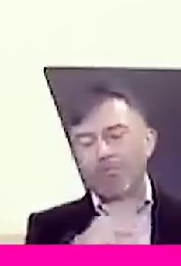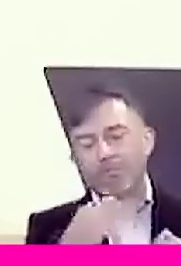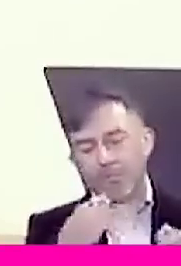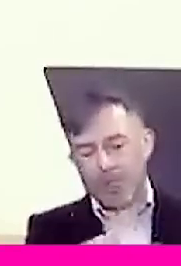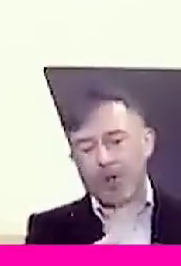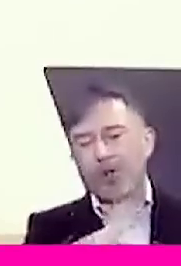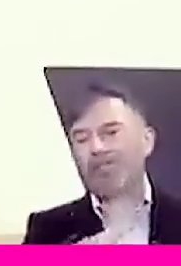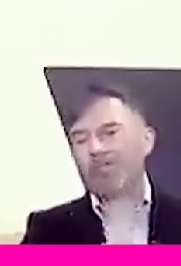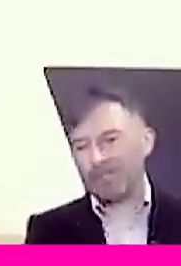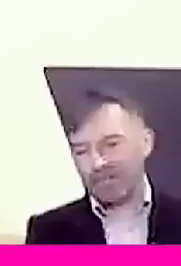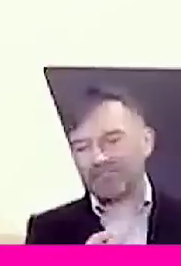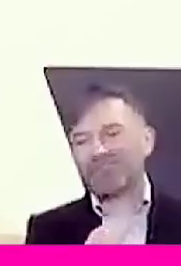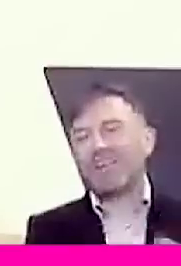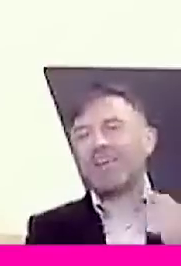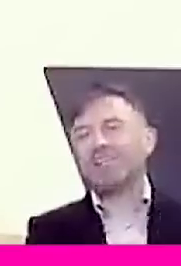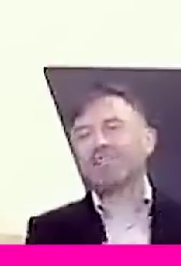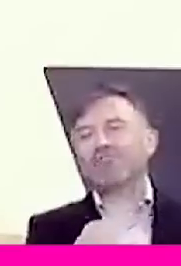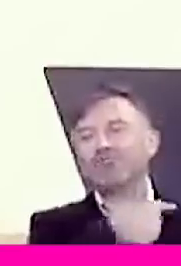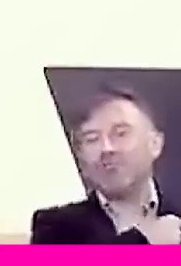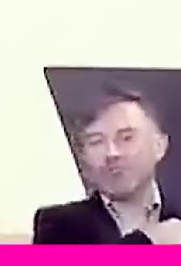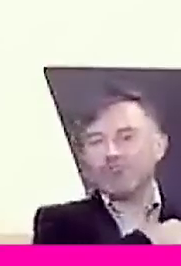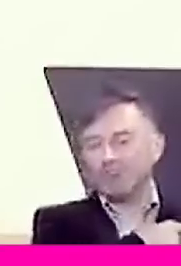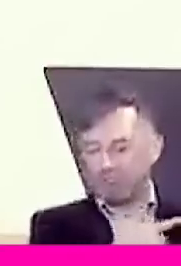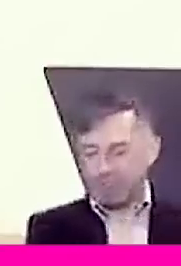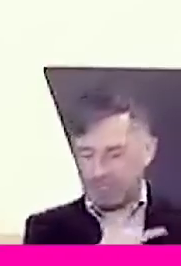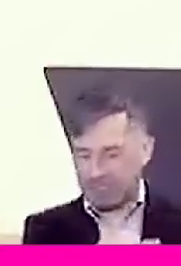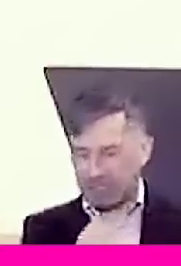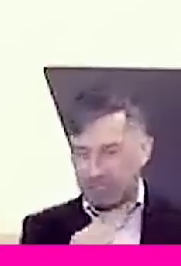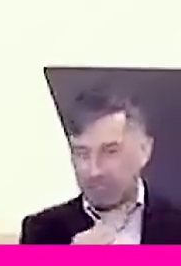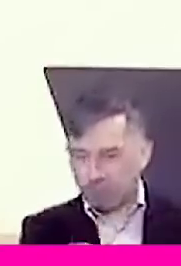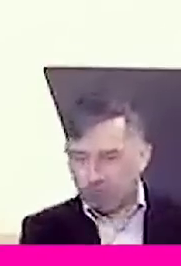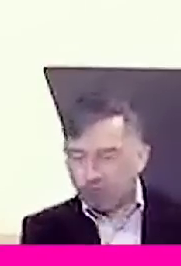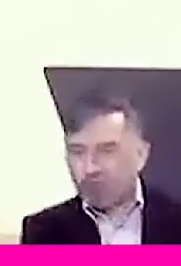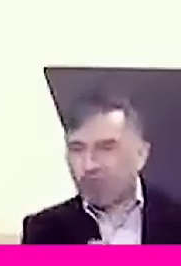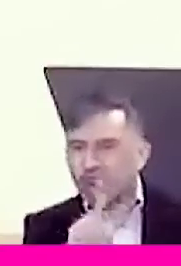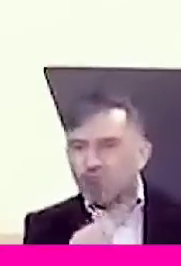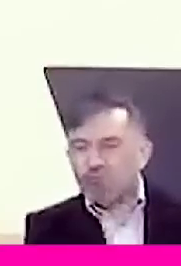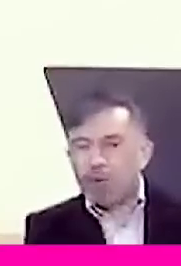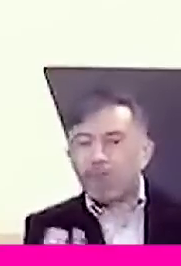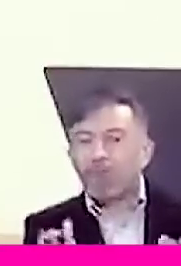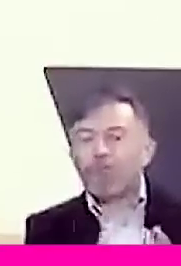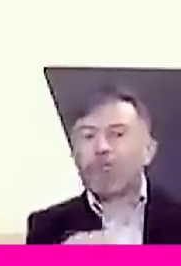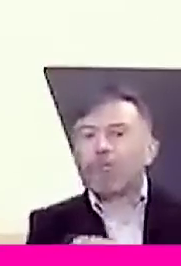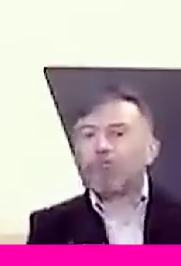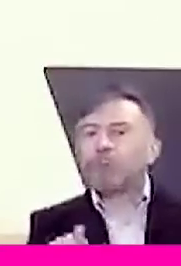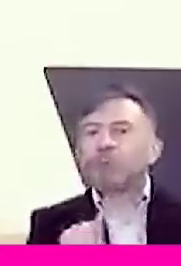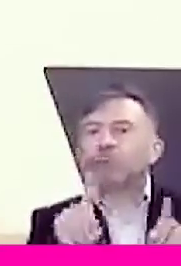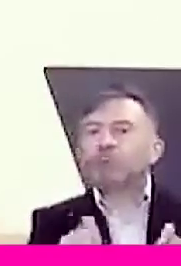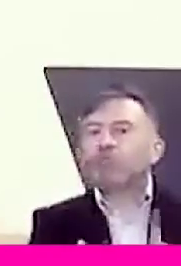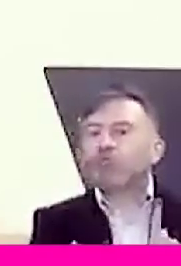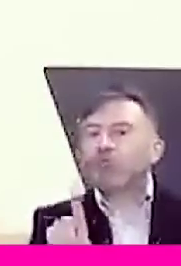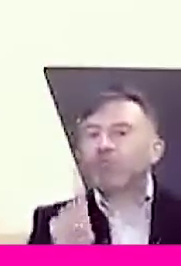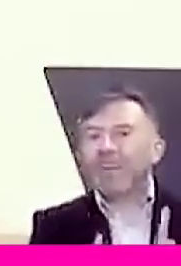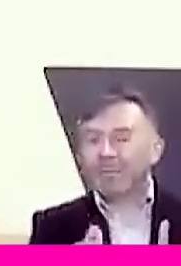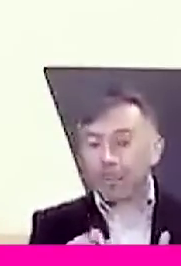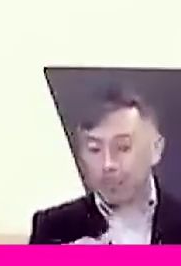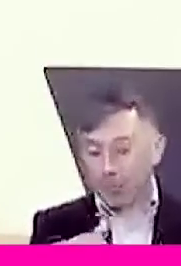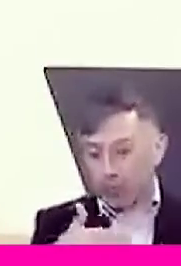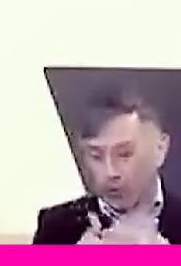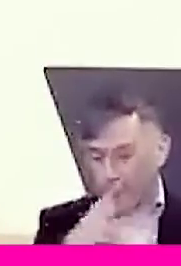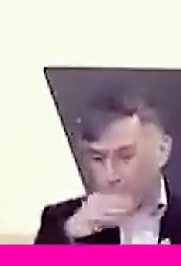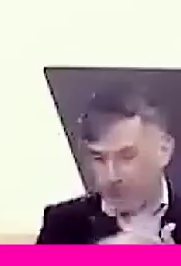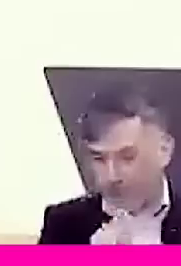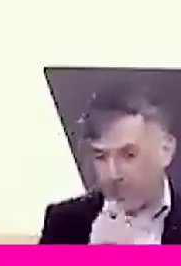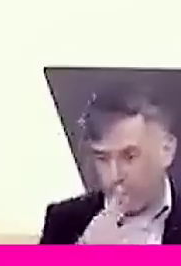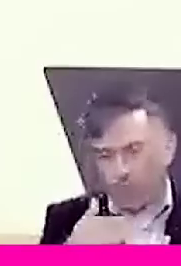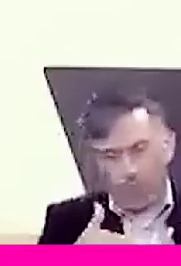democracia y estaremos en la antesala de una inédita incertidumbre preelectoral en la que será en 2024 y post electoral